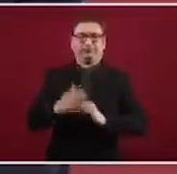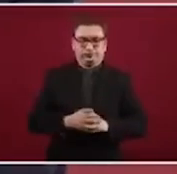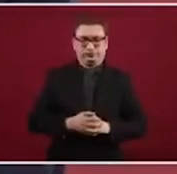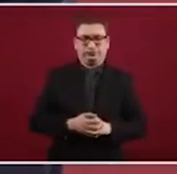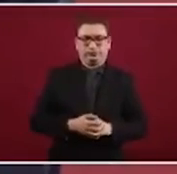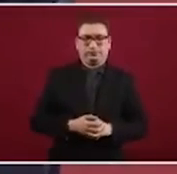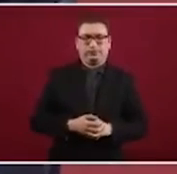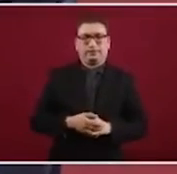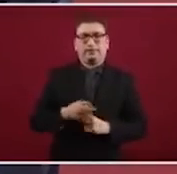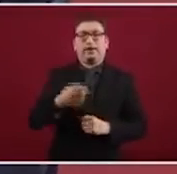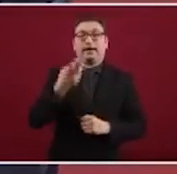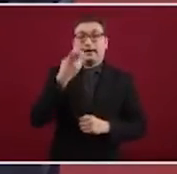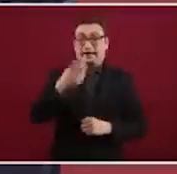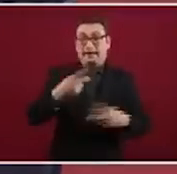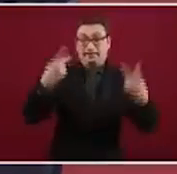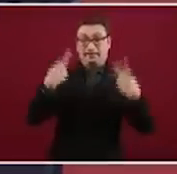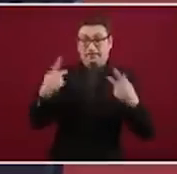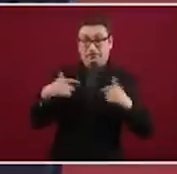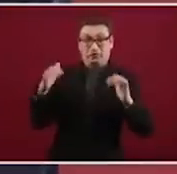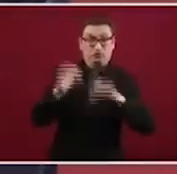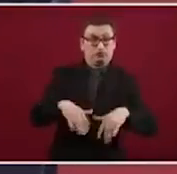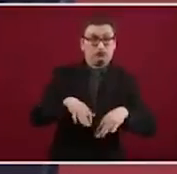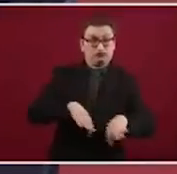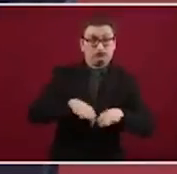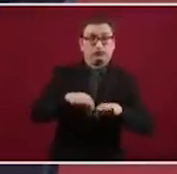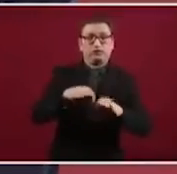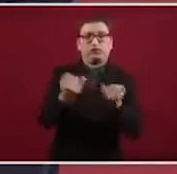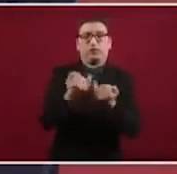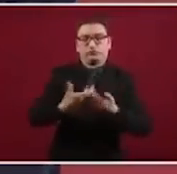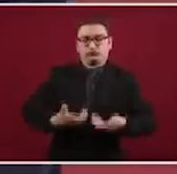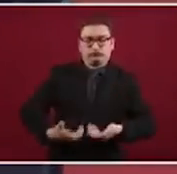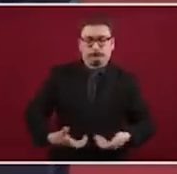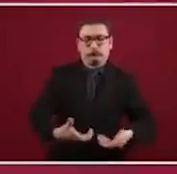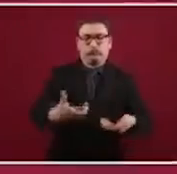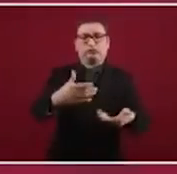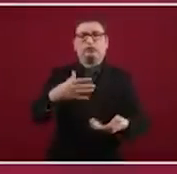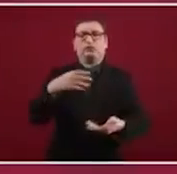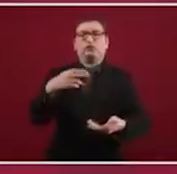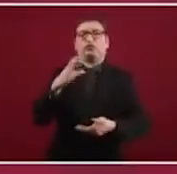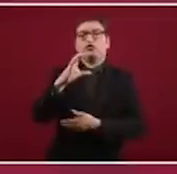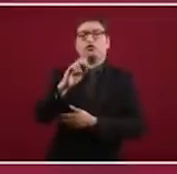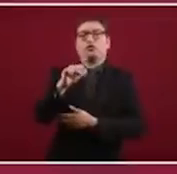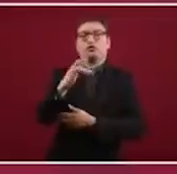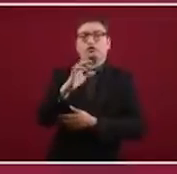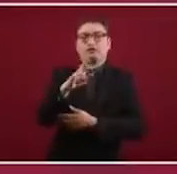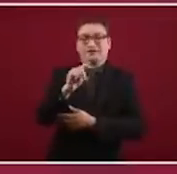uso intensivo de mano de obra, caminos de concreto. Empezamos con 50,